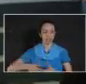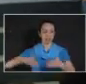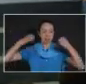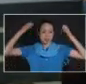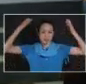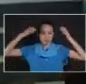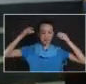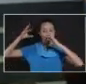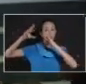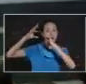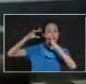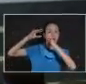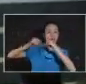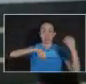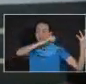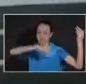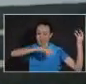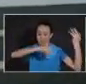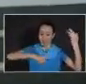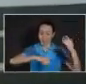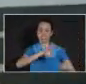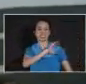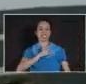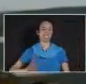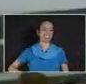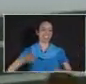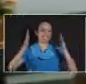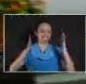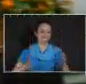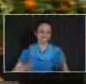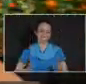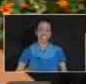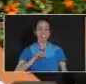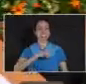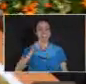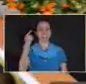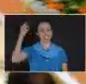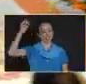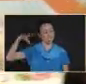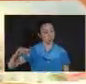son una bendición. Pero muchos de ustedes